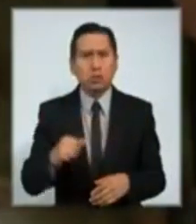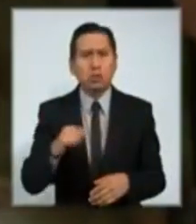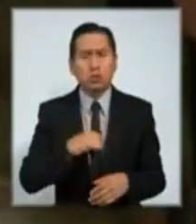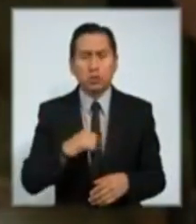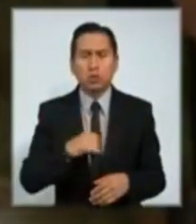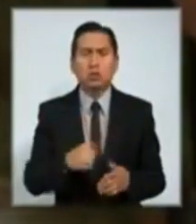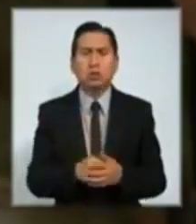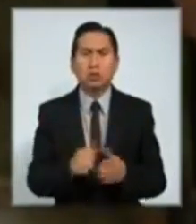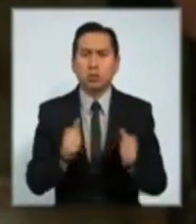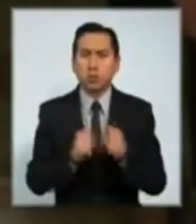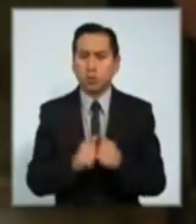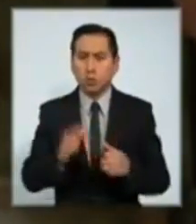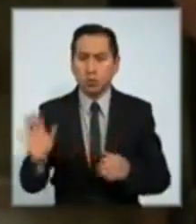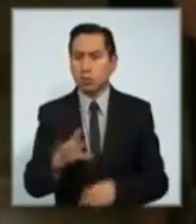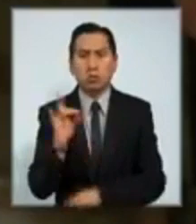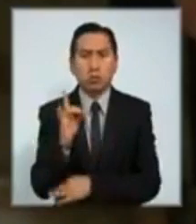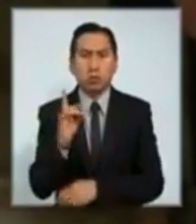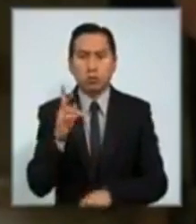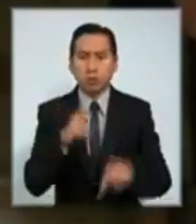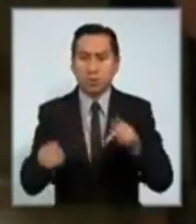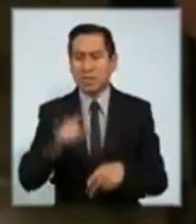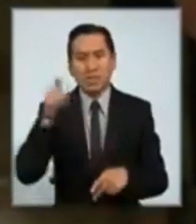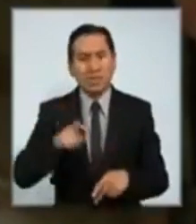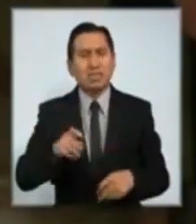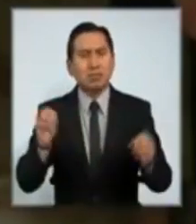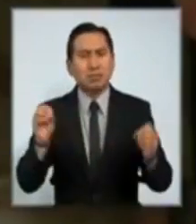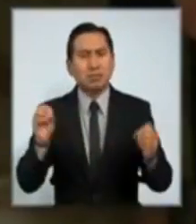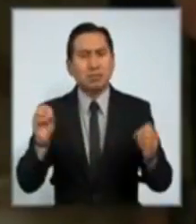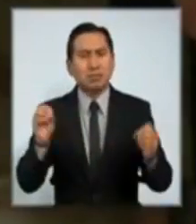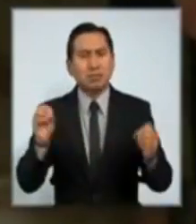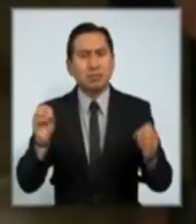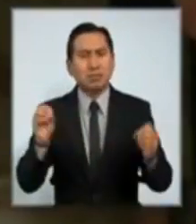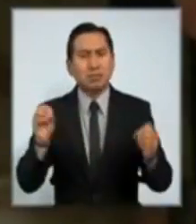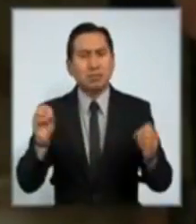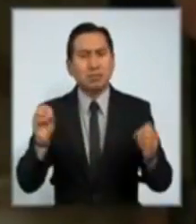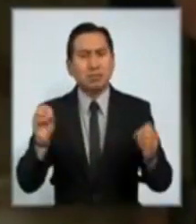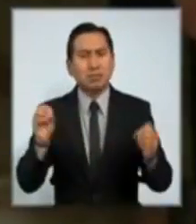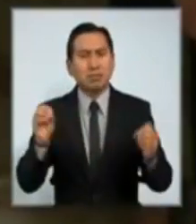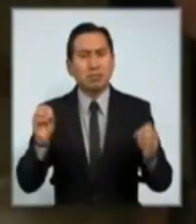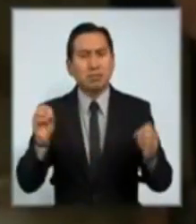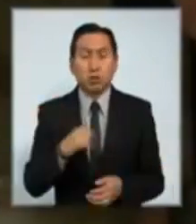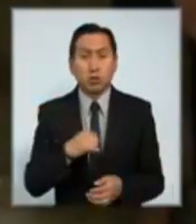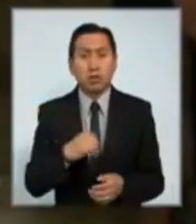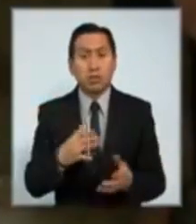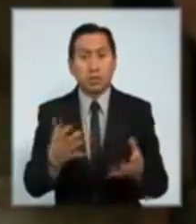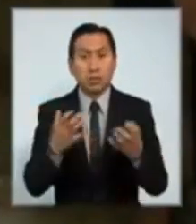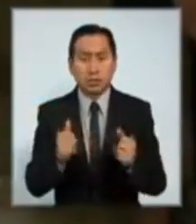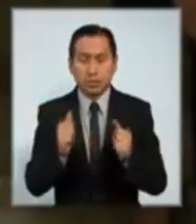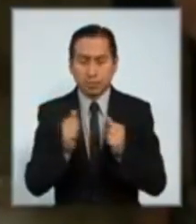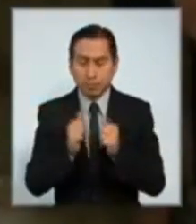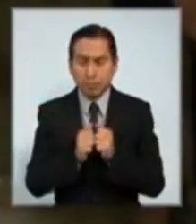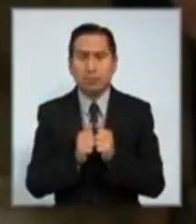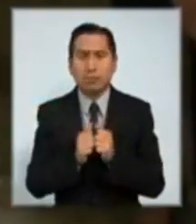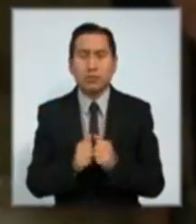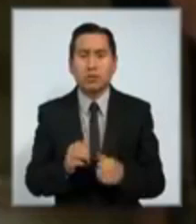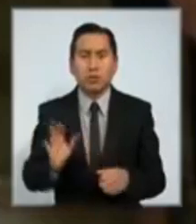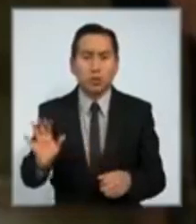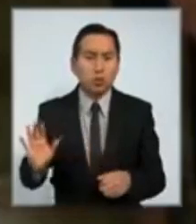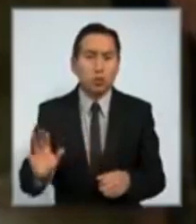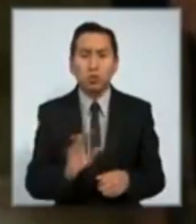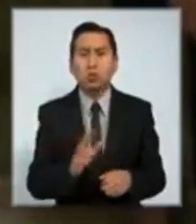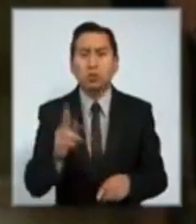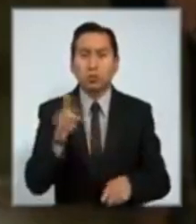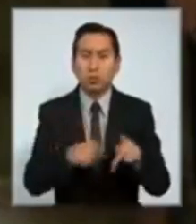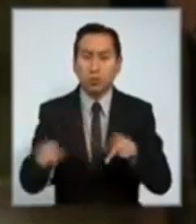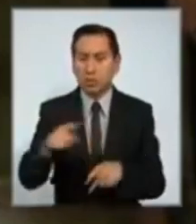lado de los bolivianos que más lo necesitan. Estoy y quiero estar del lado de los